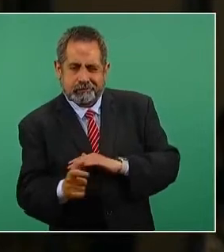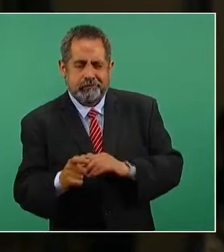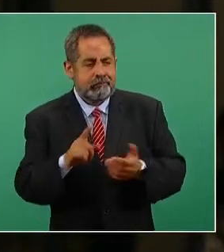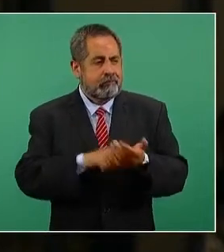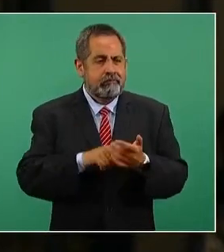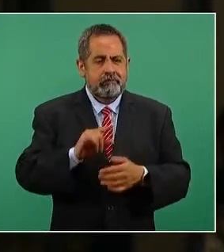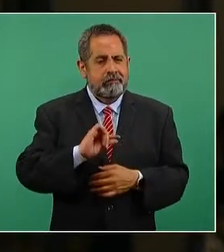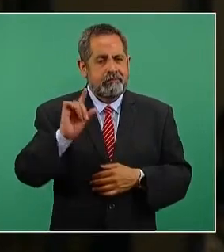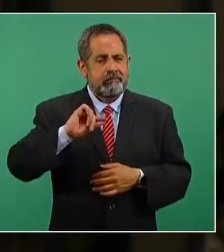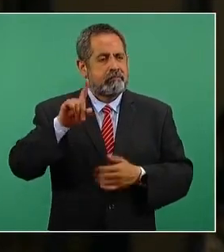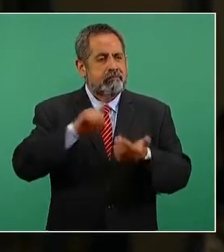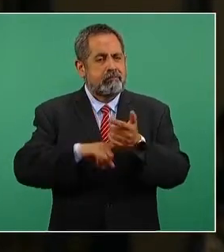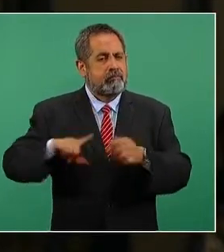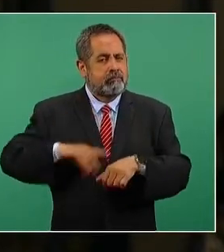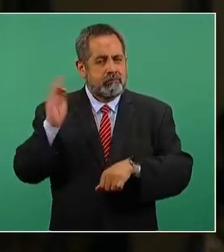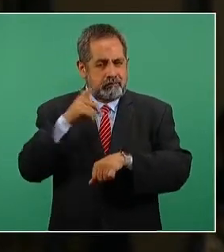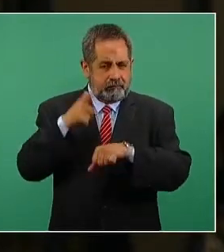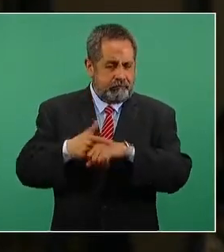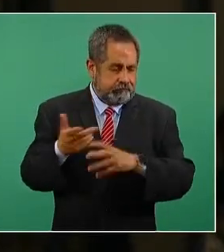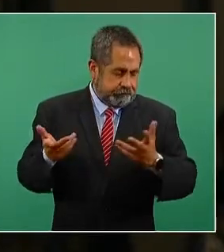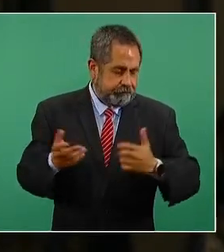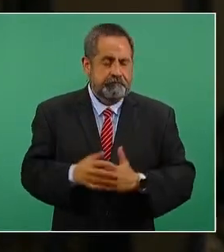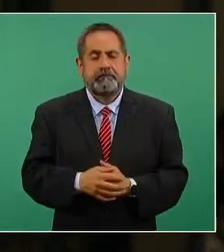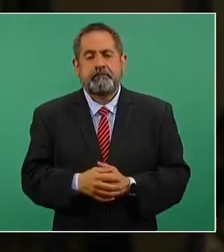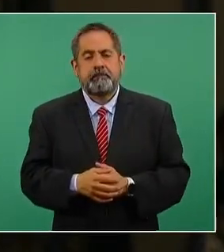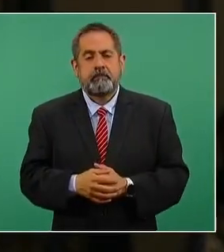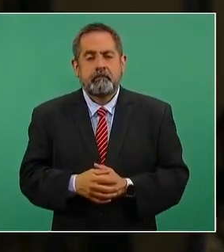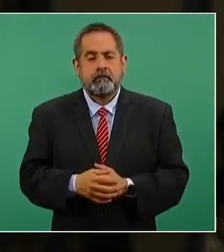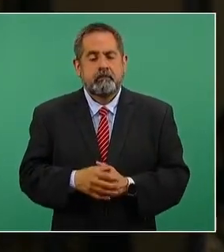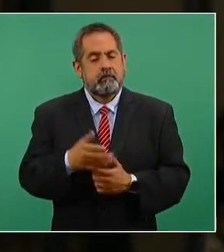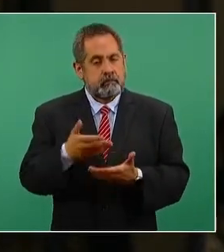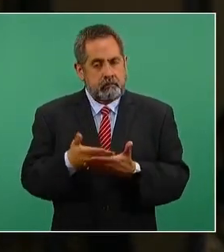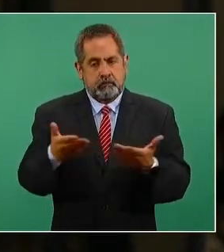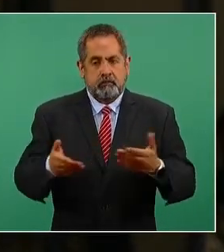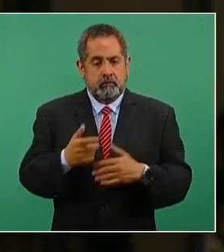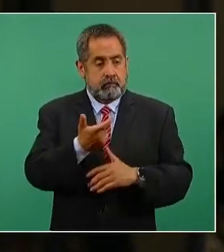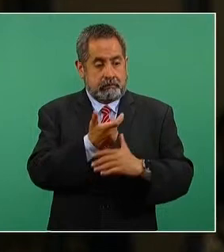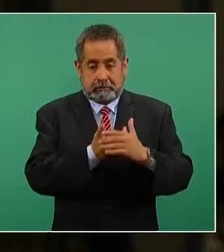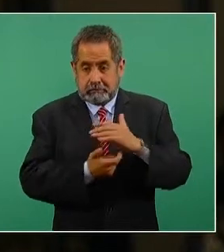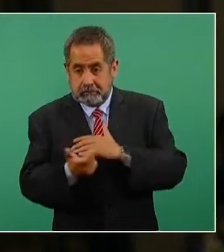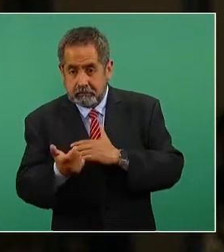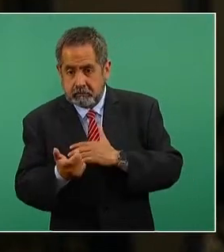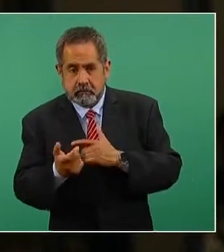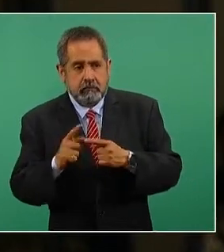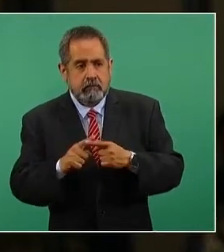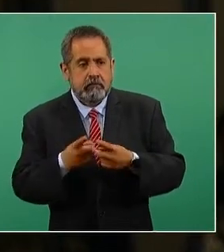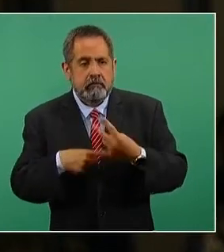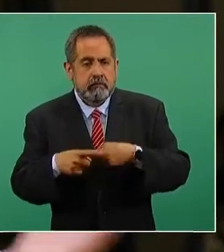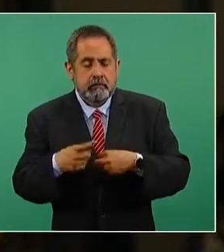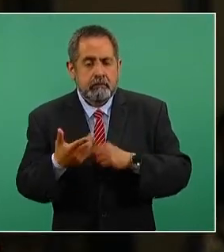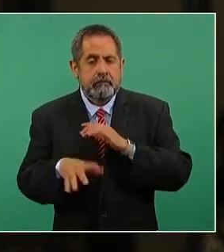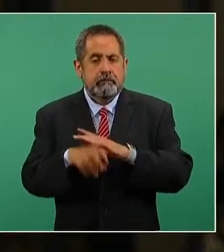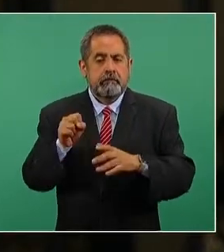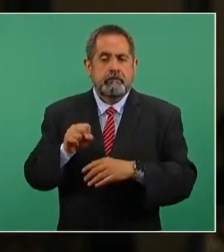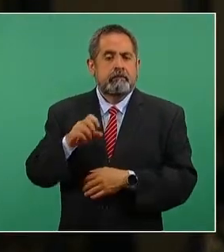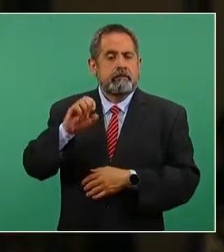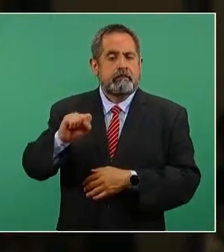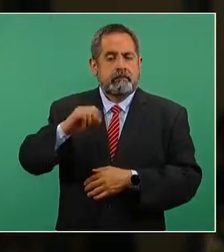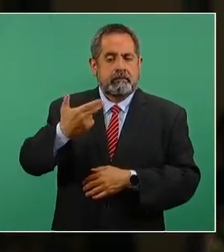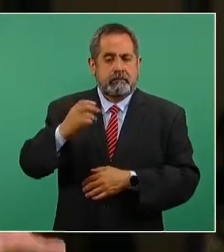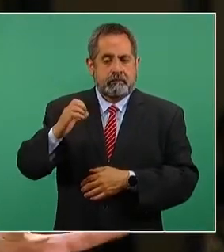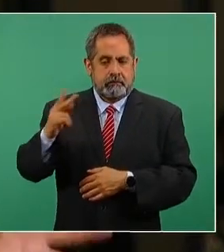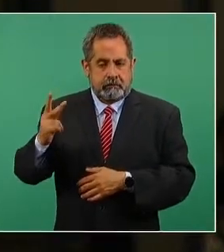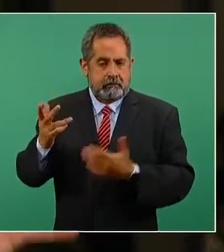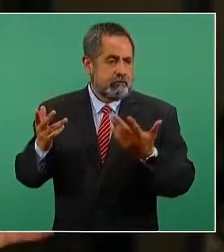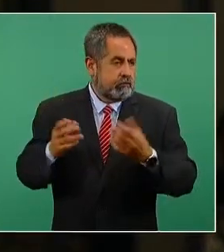principales autoridades del gobierno federal. En este caso, obviamente, el dinero tendría que haber salido de la Secretaría de Hacienda o en un momento